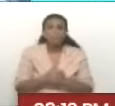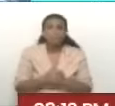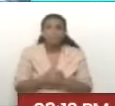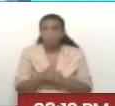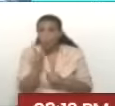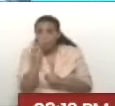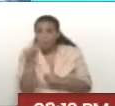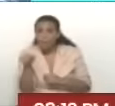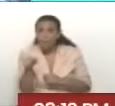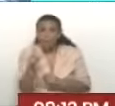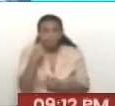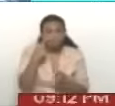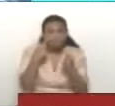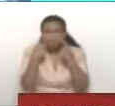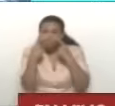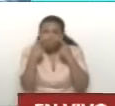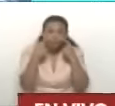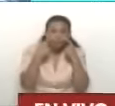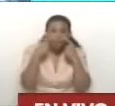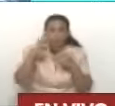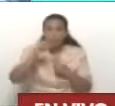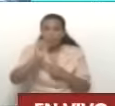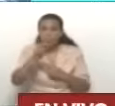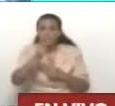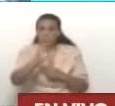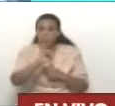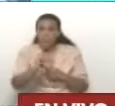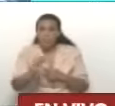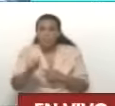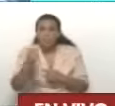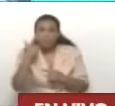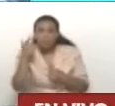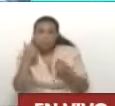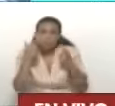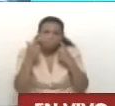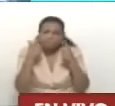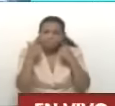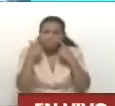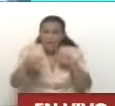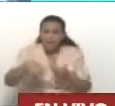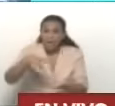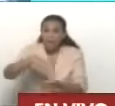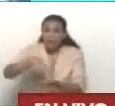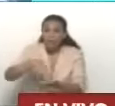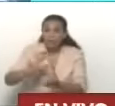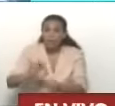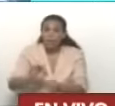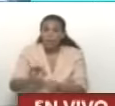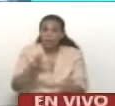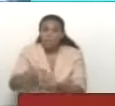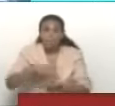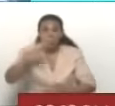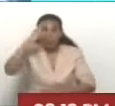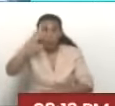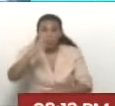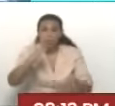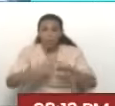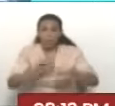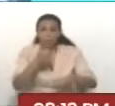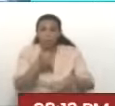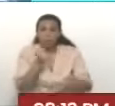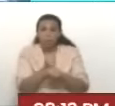Montezuma, mete la lupa aquí en Monagas para que el puesto de mando del 1x10 de